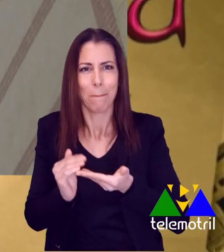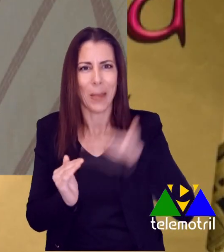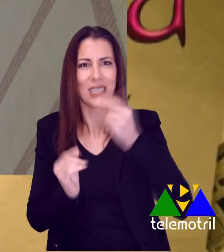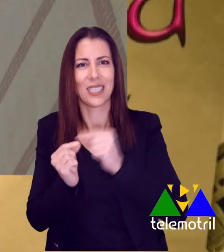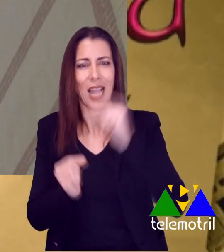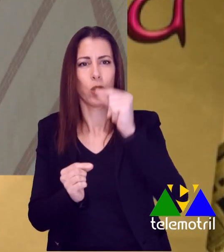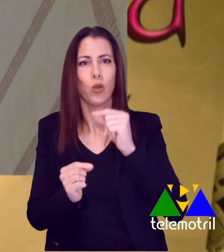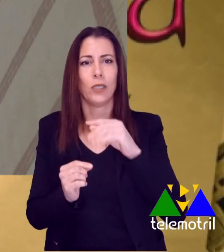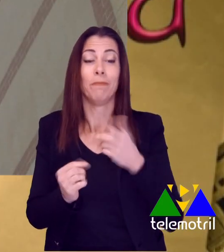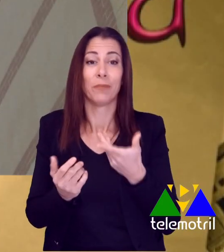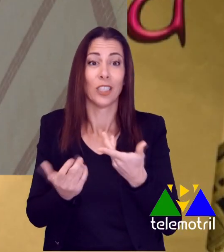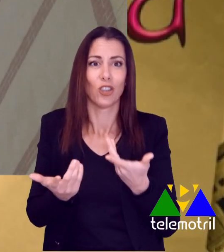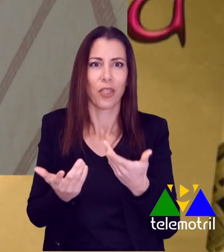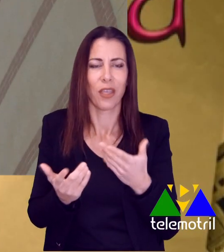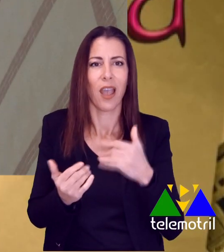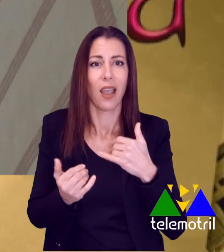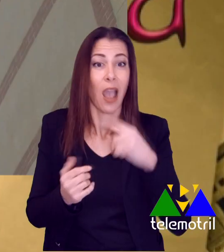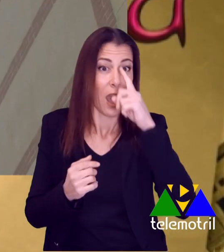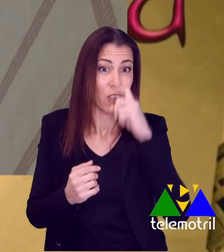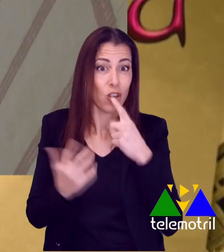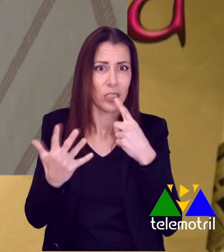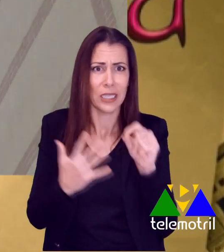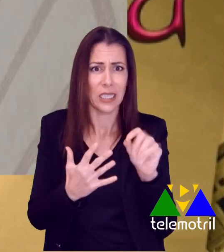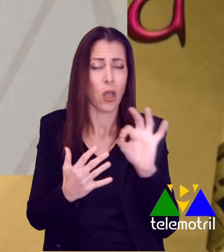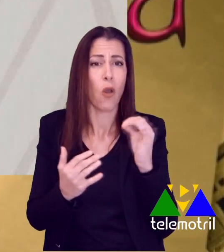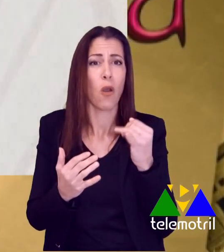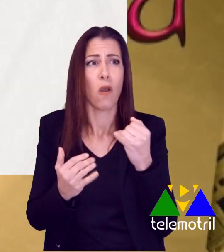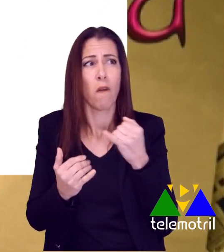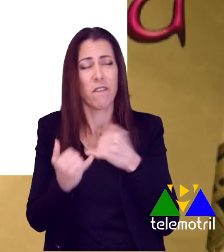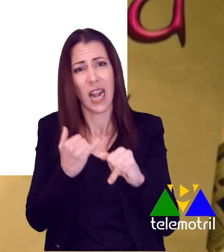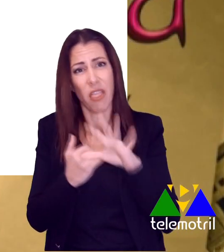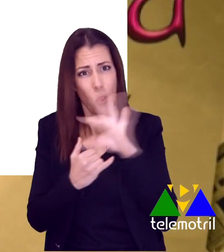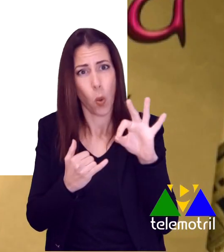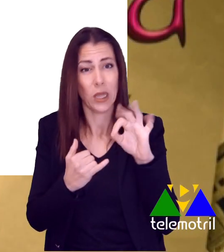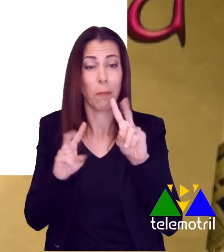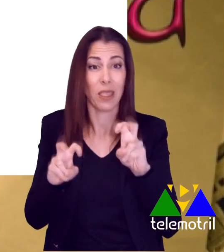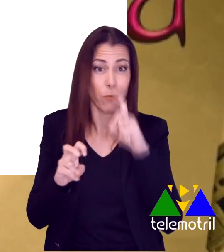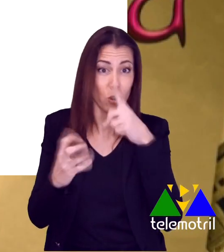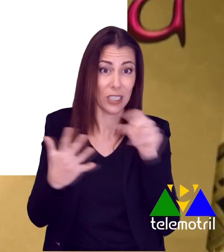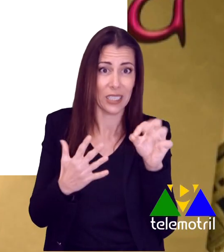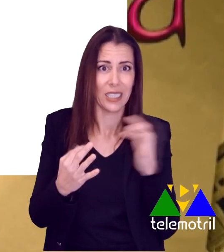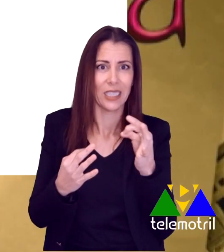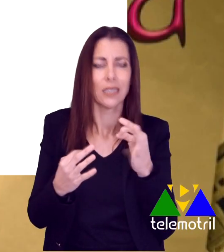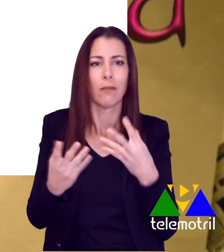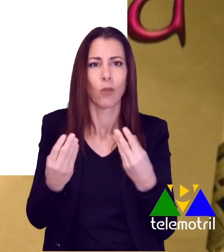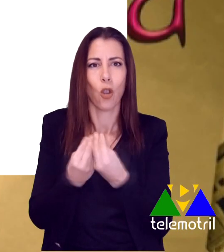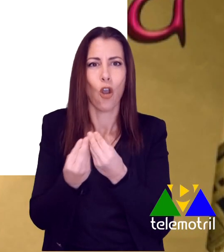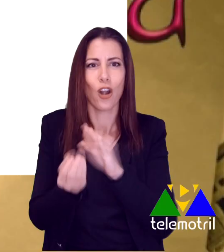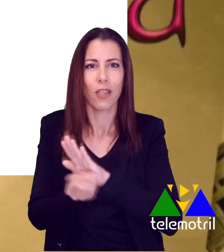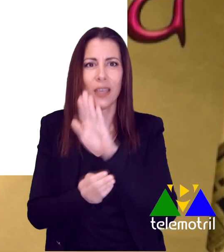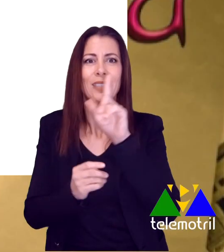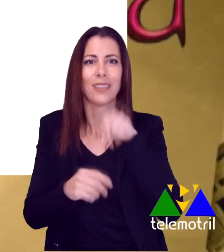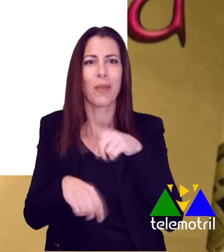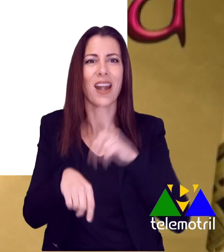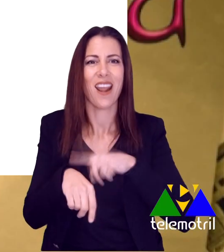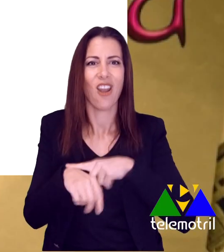le da verticalidad, que se acentúa en los años 60, a principios, finales de los 50, con la terminación del reloj y la